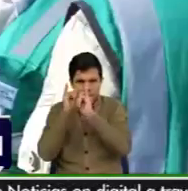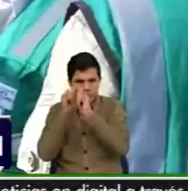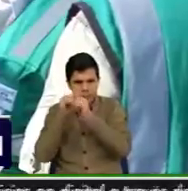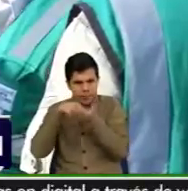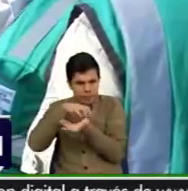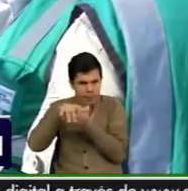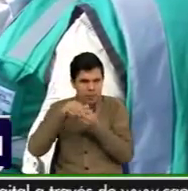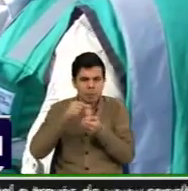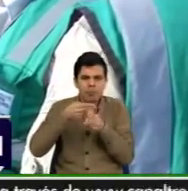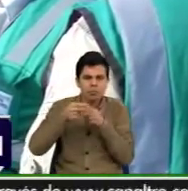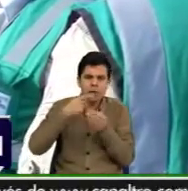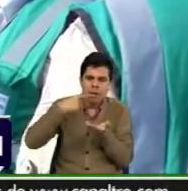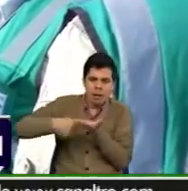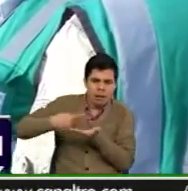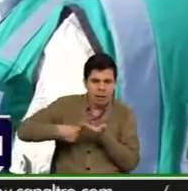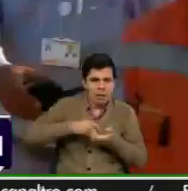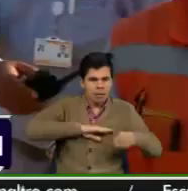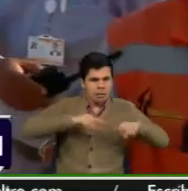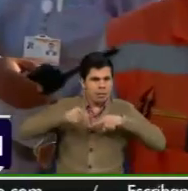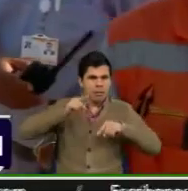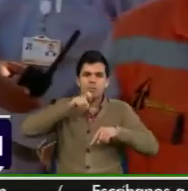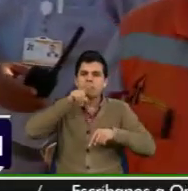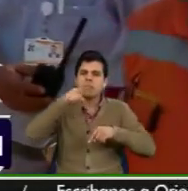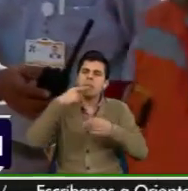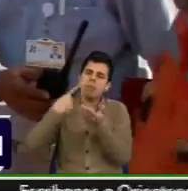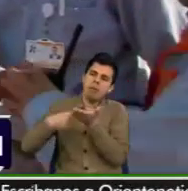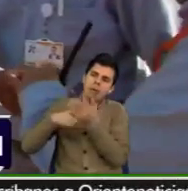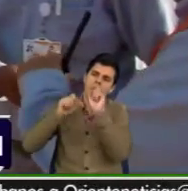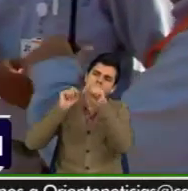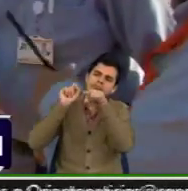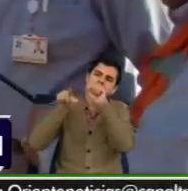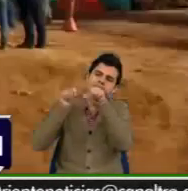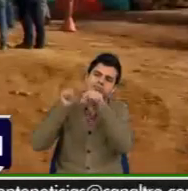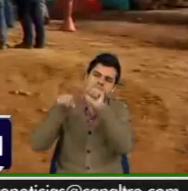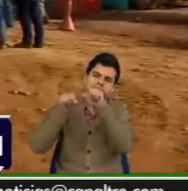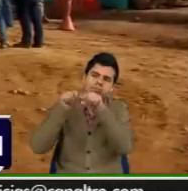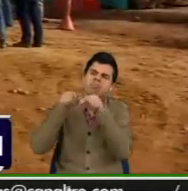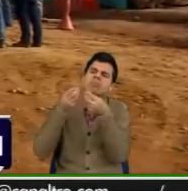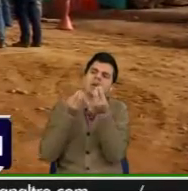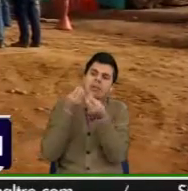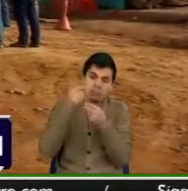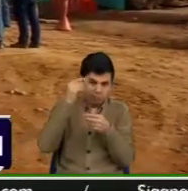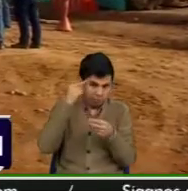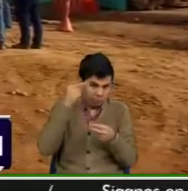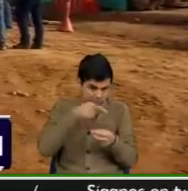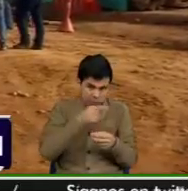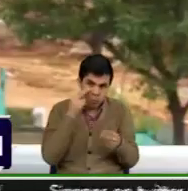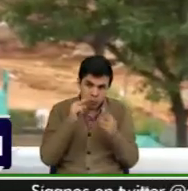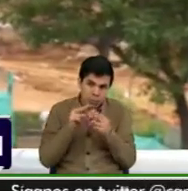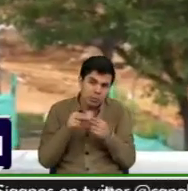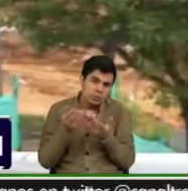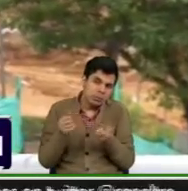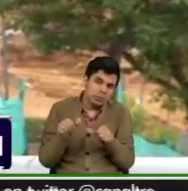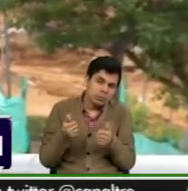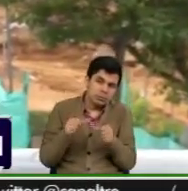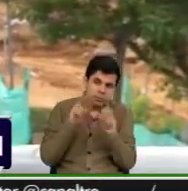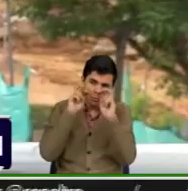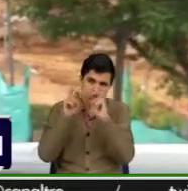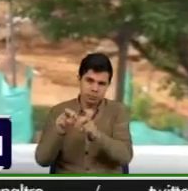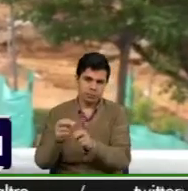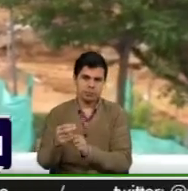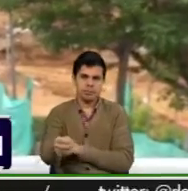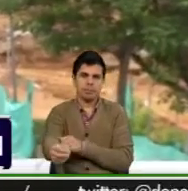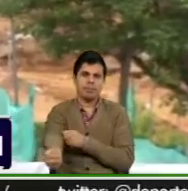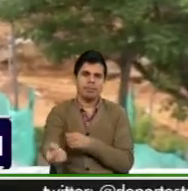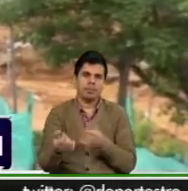Ingenieros prepara un debate para los candidatos a la alcaldía de Bucaramanga, donde cuestionarán sus conocimientos. Y a la